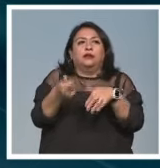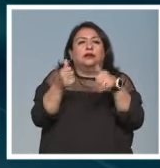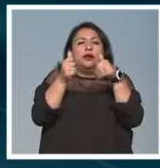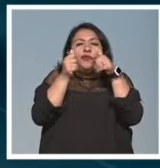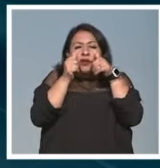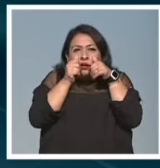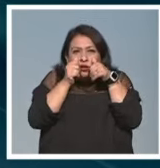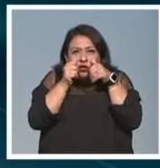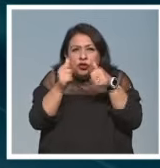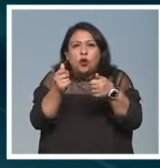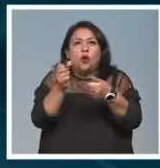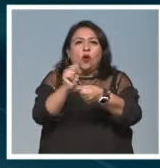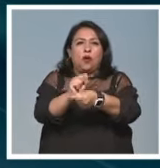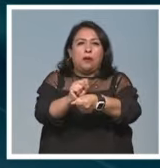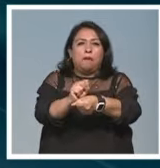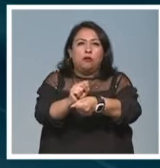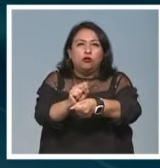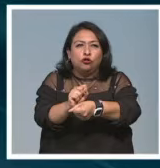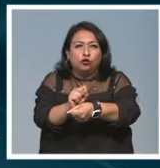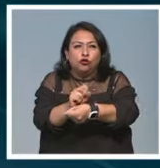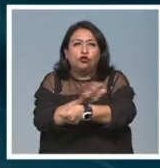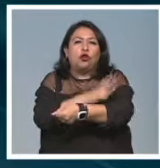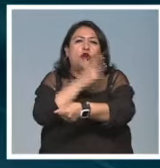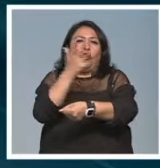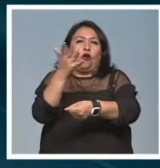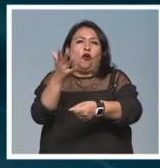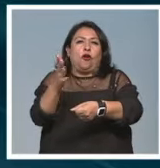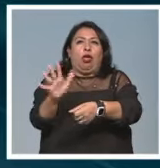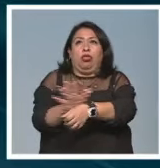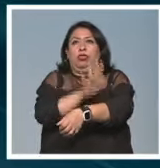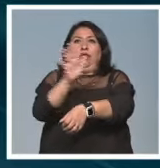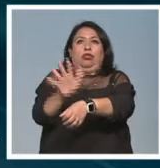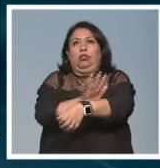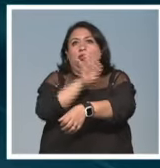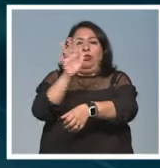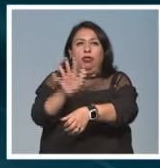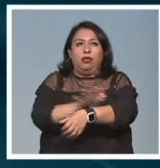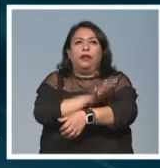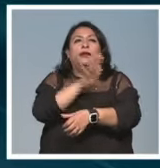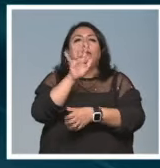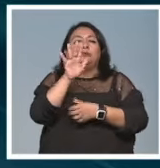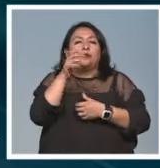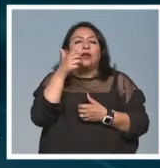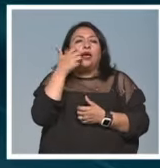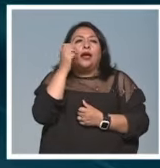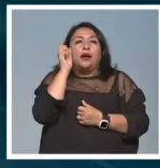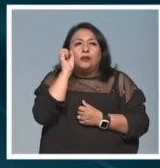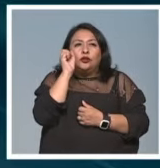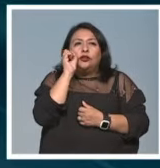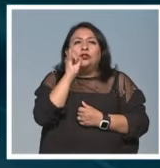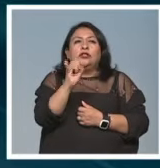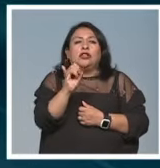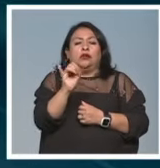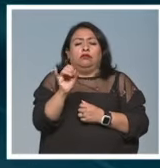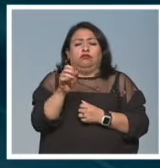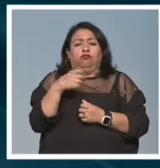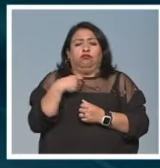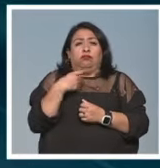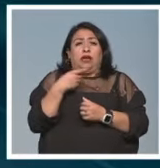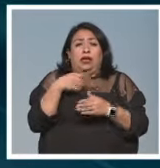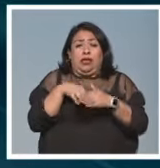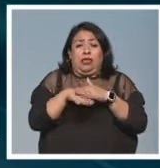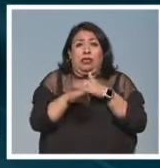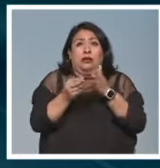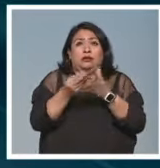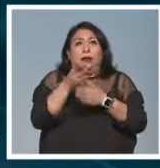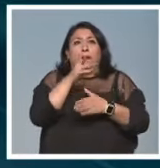atención, la emoción, la energía. Y sí queremos que salgan mejor de lo que entraron. Sobre